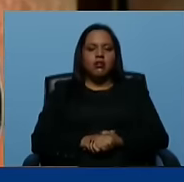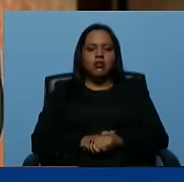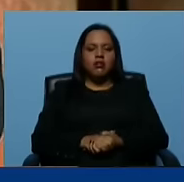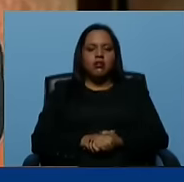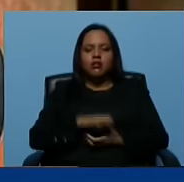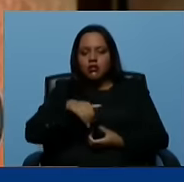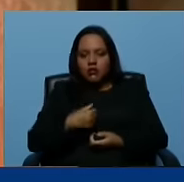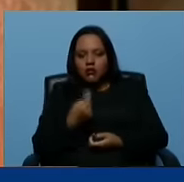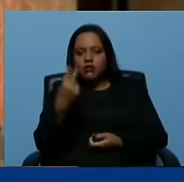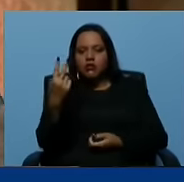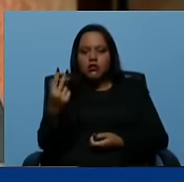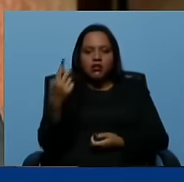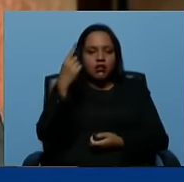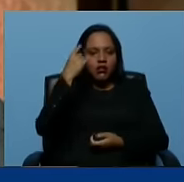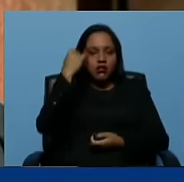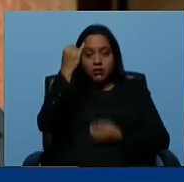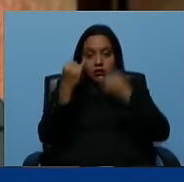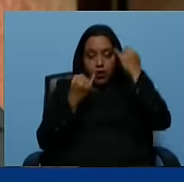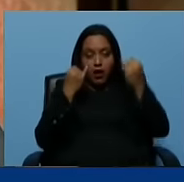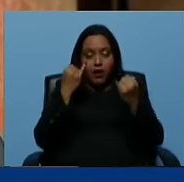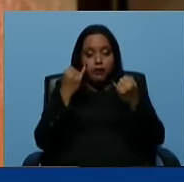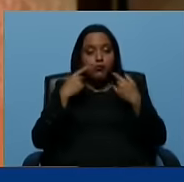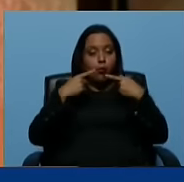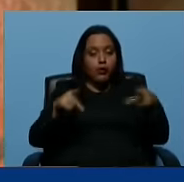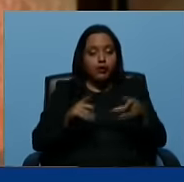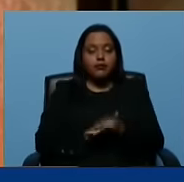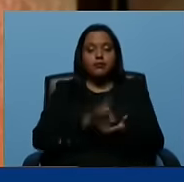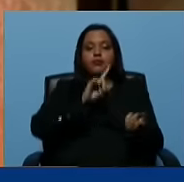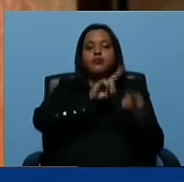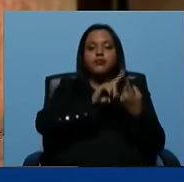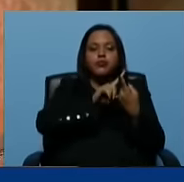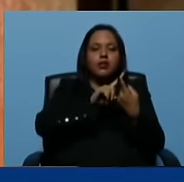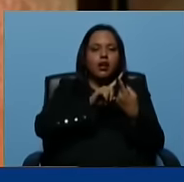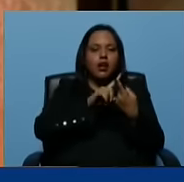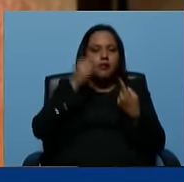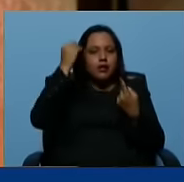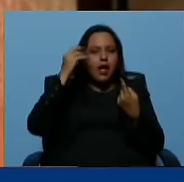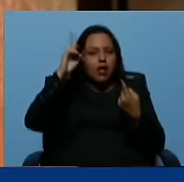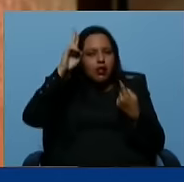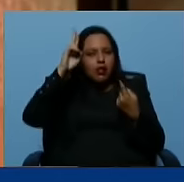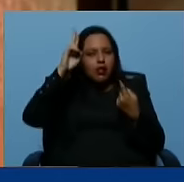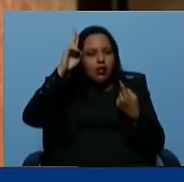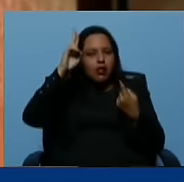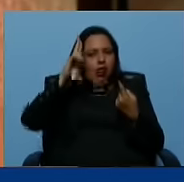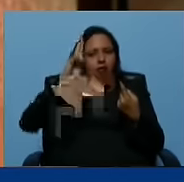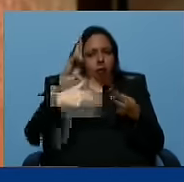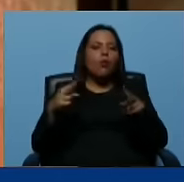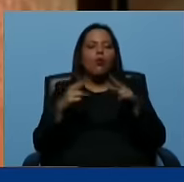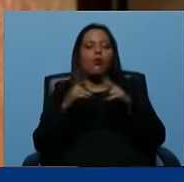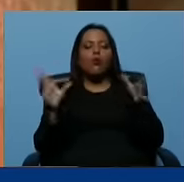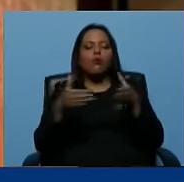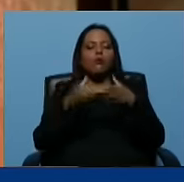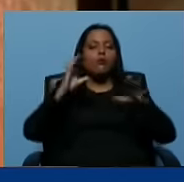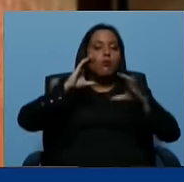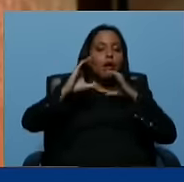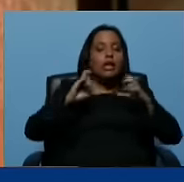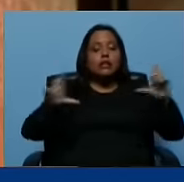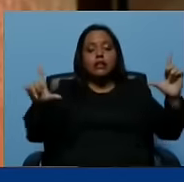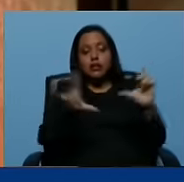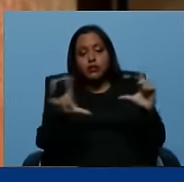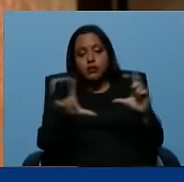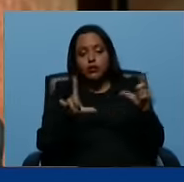dos conceptos de opinión pública fundamentales. Una es la opinión pública racional, que es la que nosotros en los medios de comunicación, en la